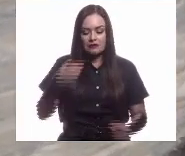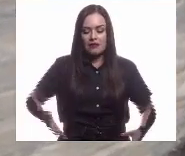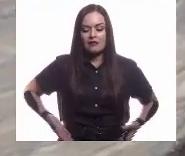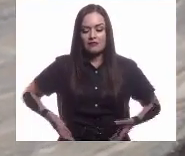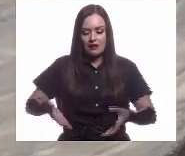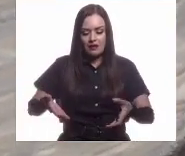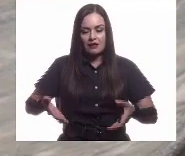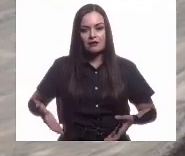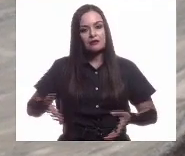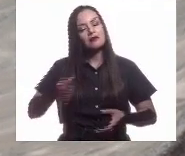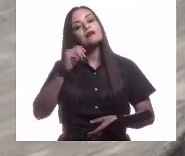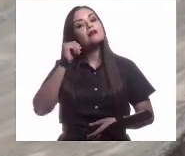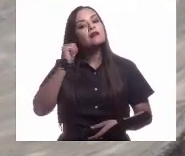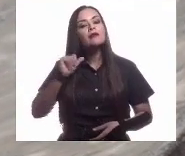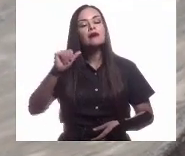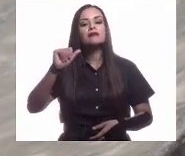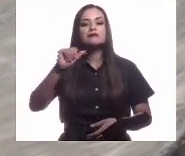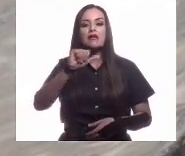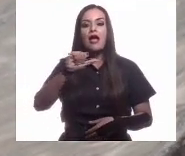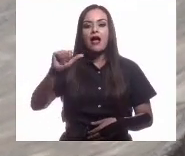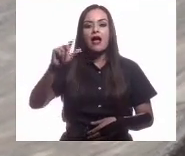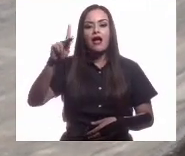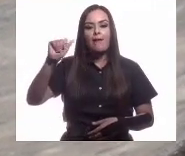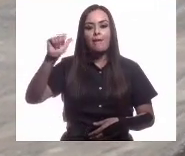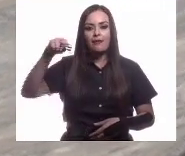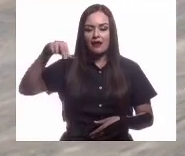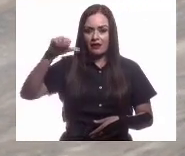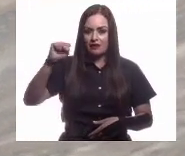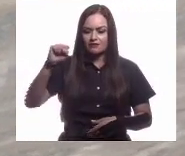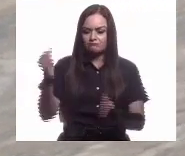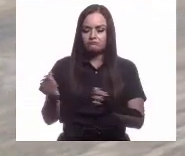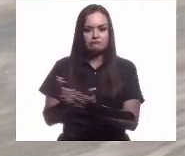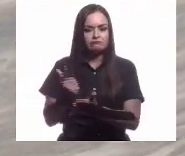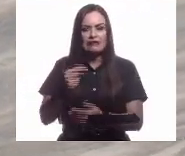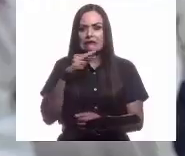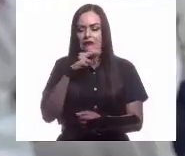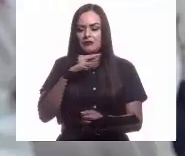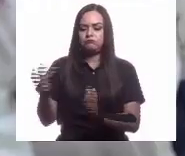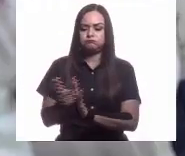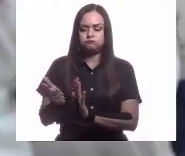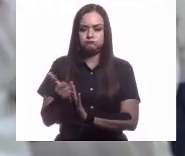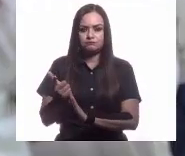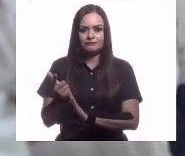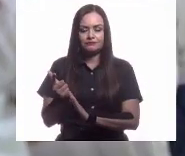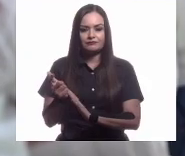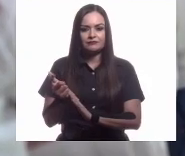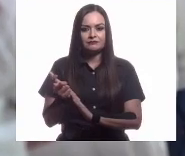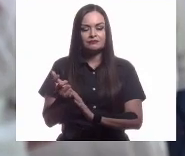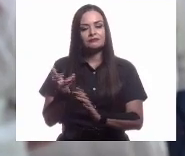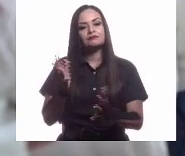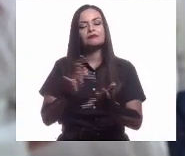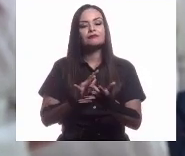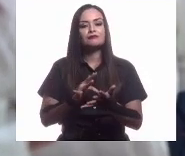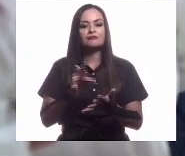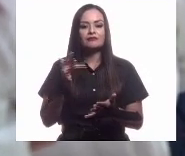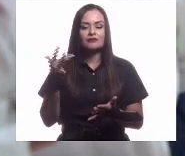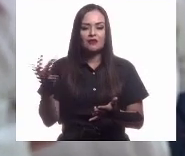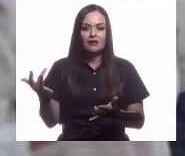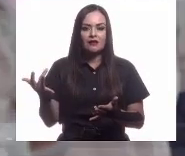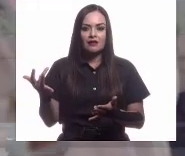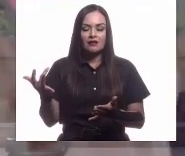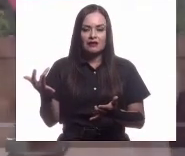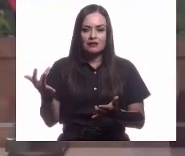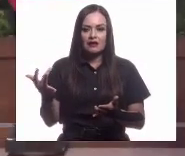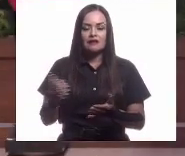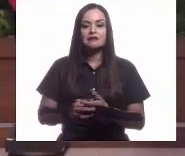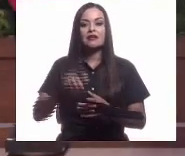La Paz-Los Planes, que había resultado seriamente afectada. Aprovecho para agradecer la colaboración y oportuna intervención de Teléfonos